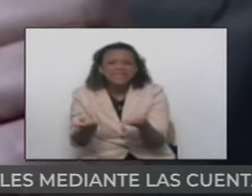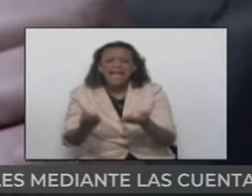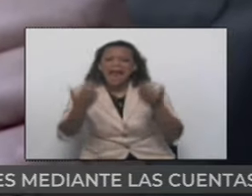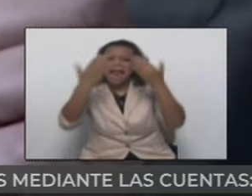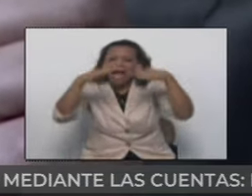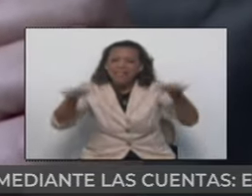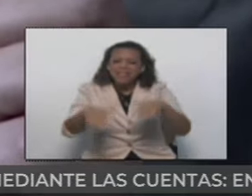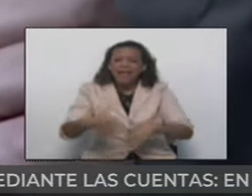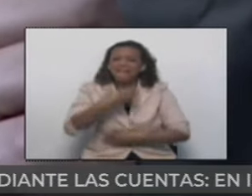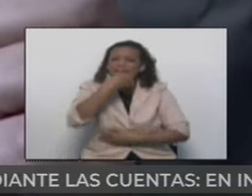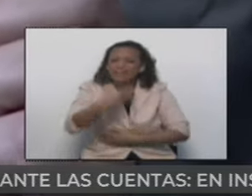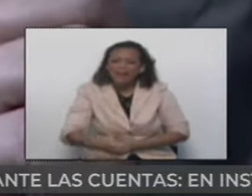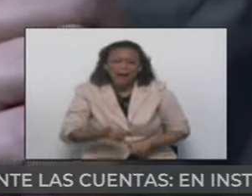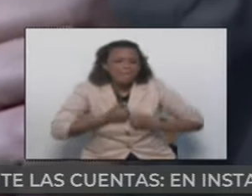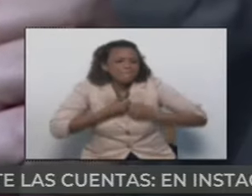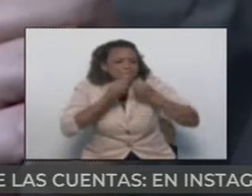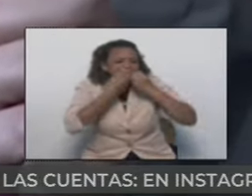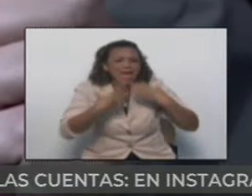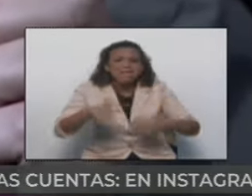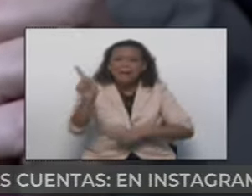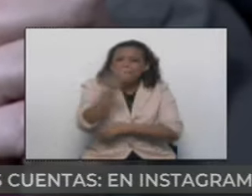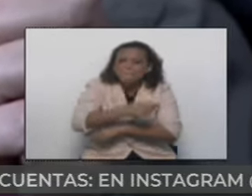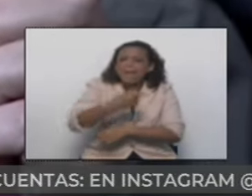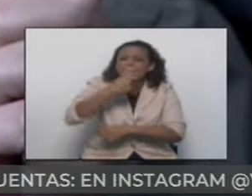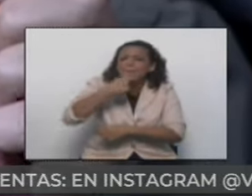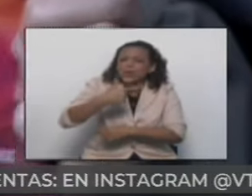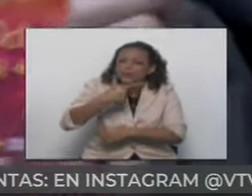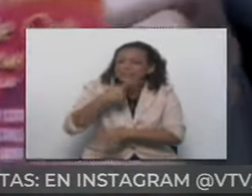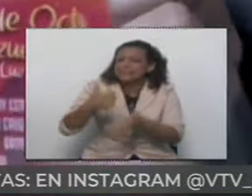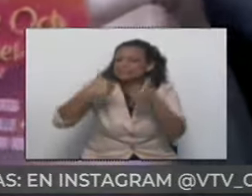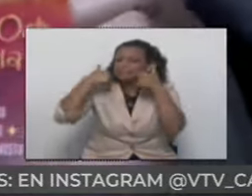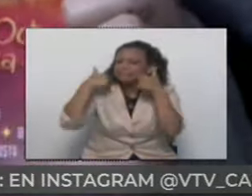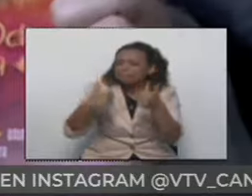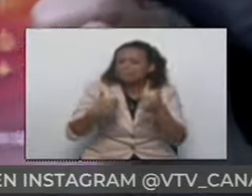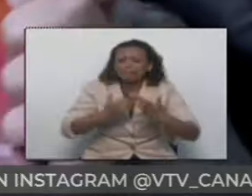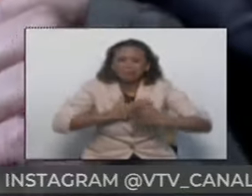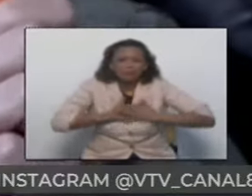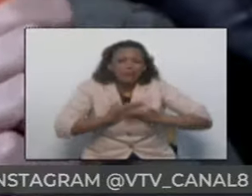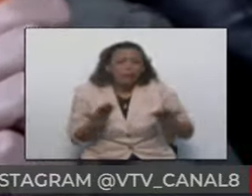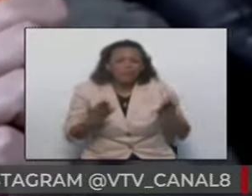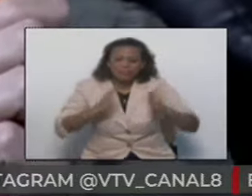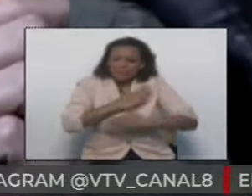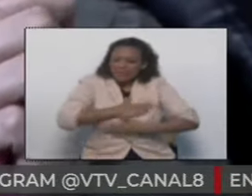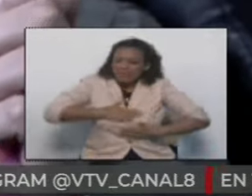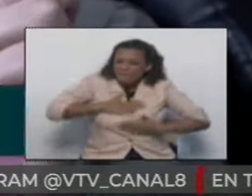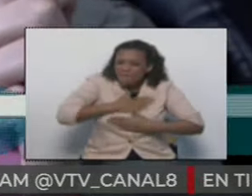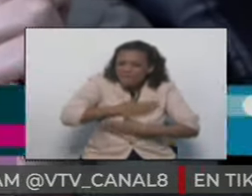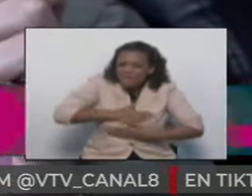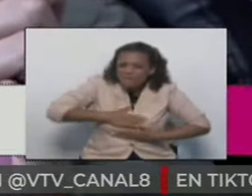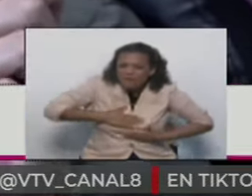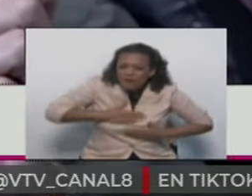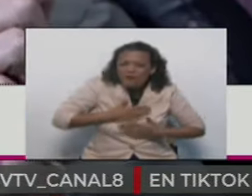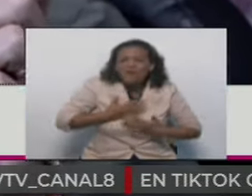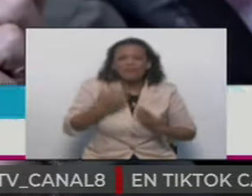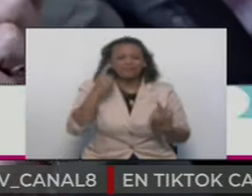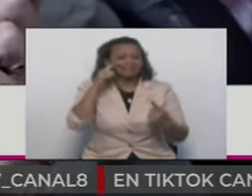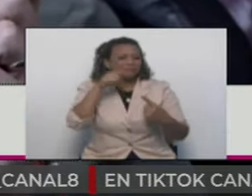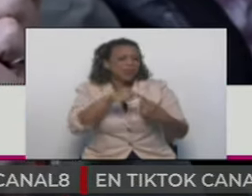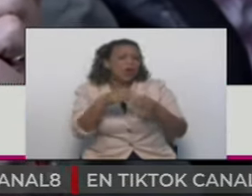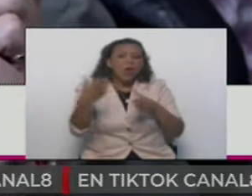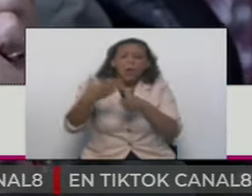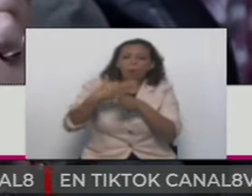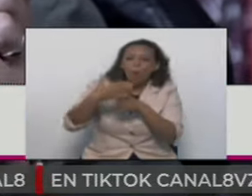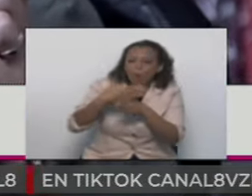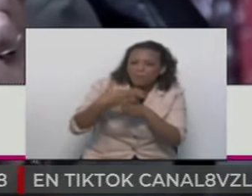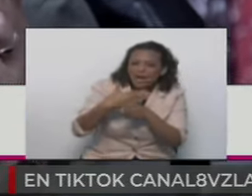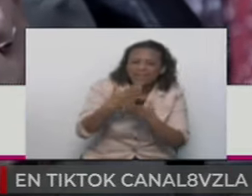a esta época maravillosa, una época de disfrute, de compartir